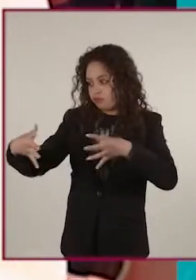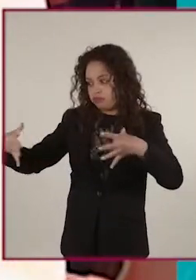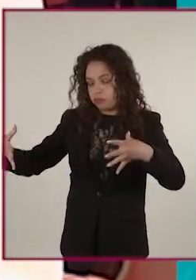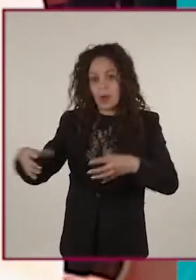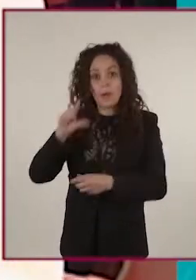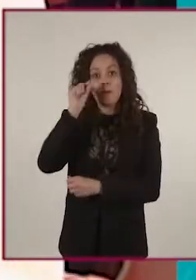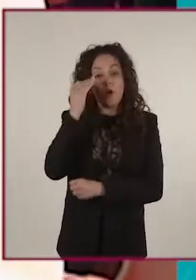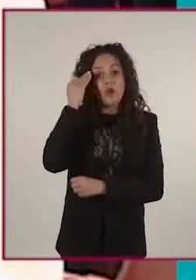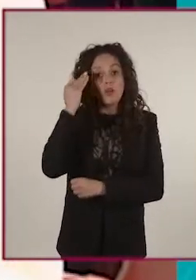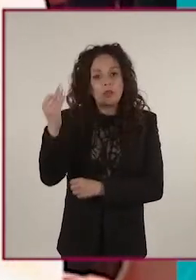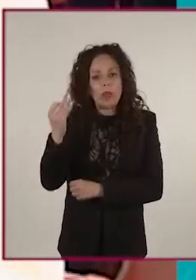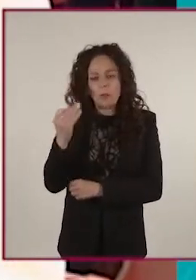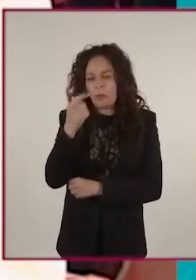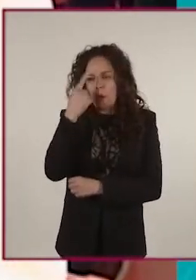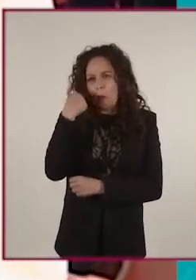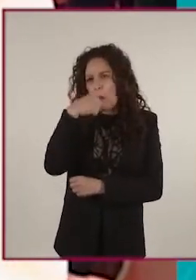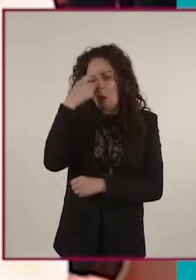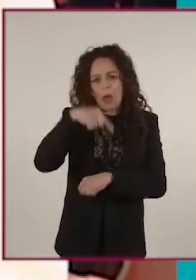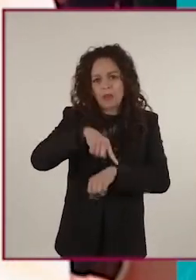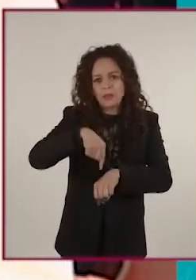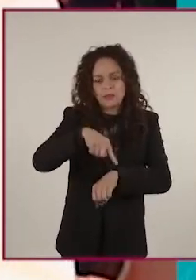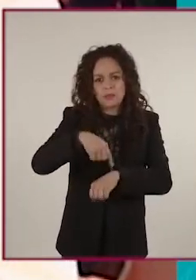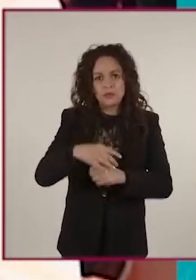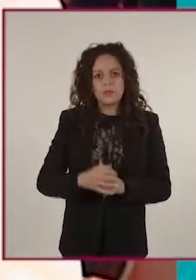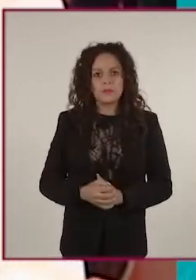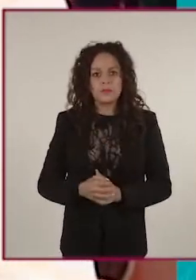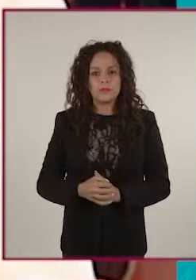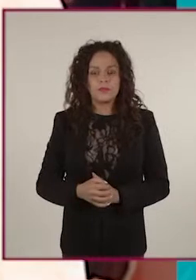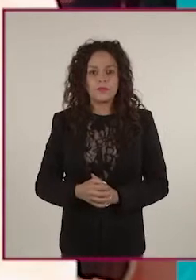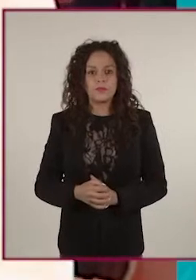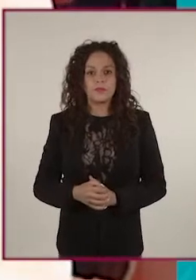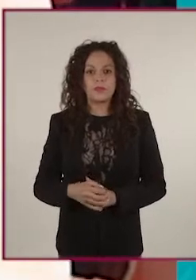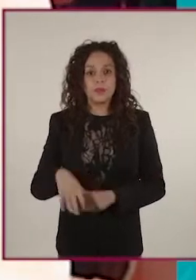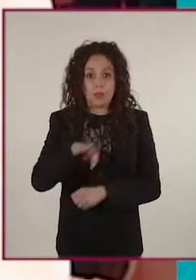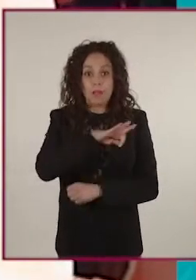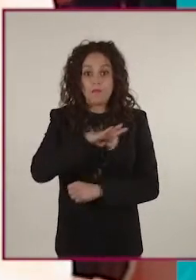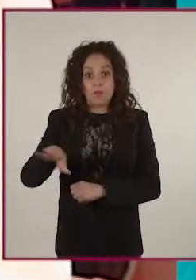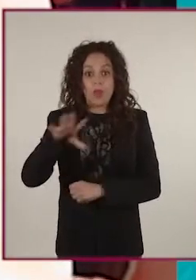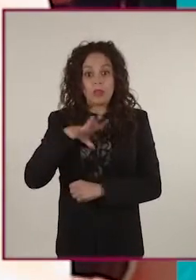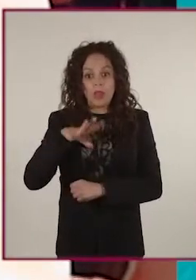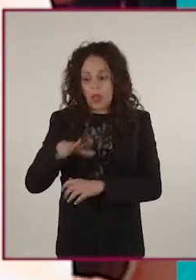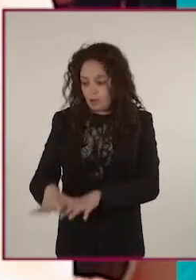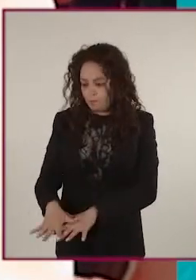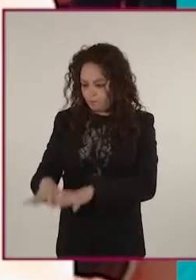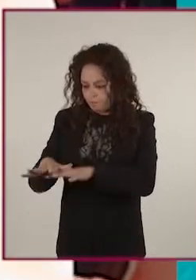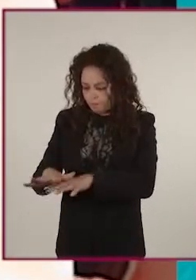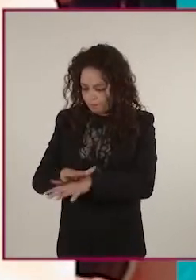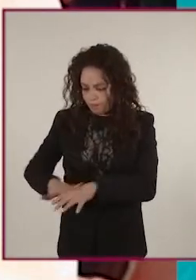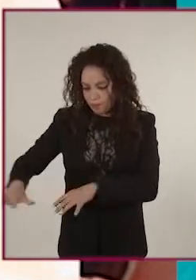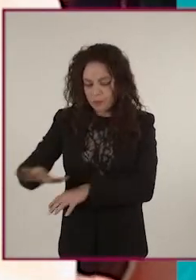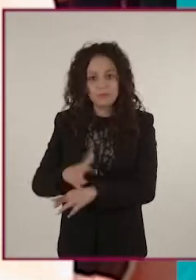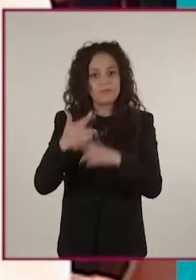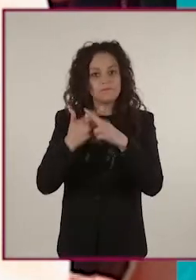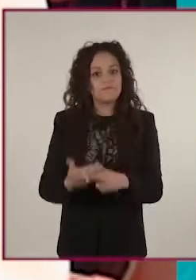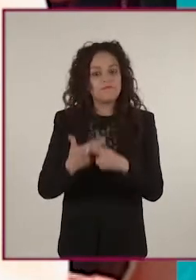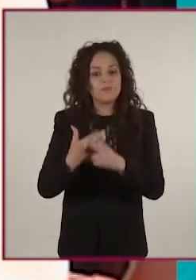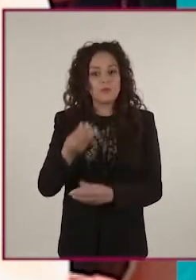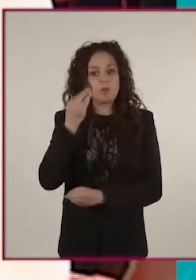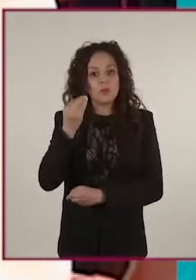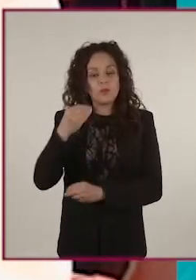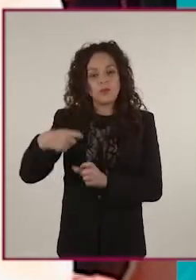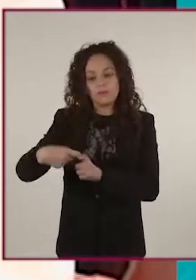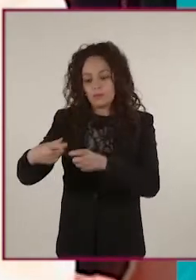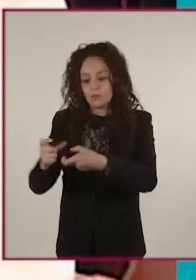tiempo, en cuestión de horas, se puede llenar ese caldo de cultivo completamente con las bacterias que están produciendo el